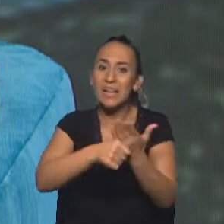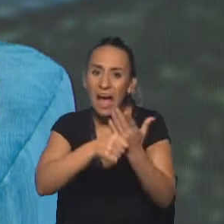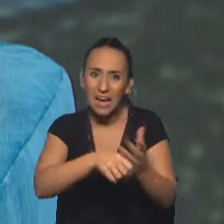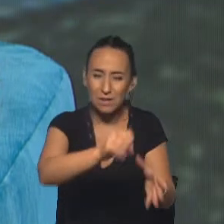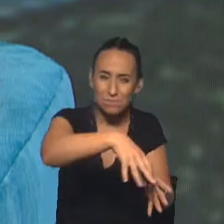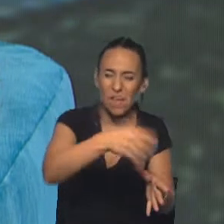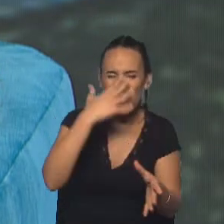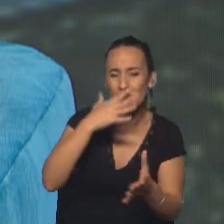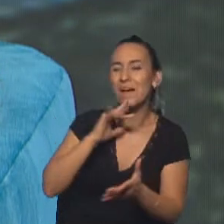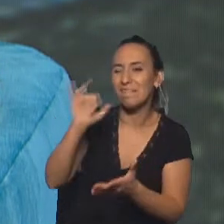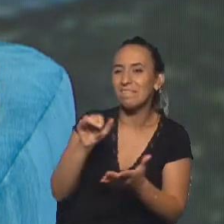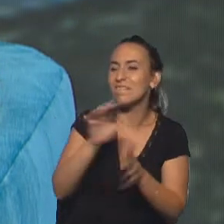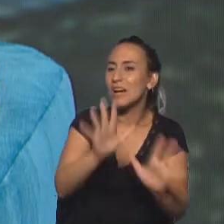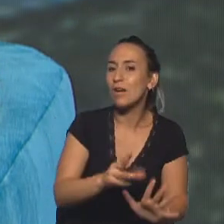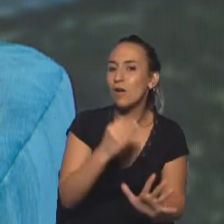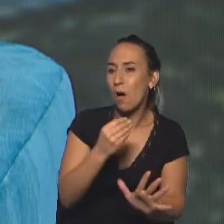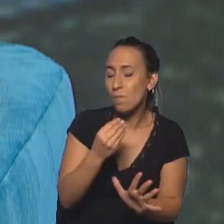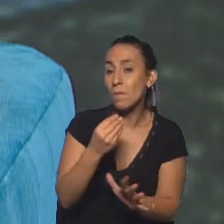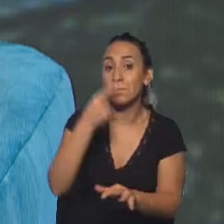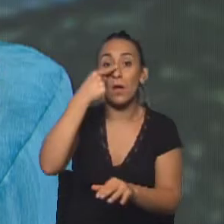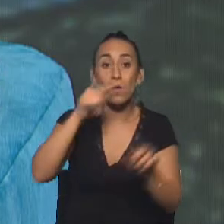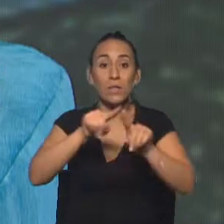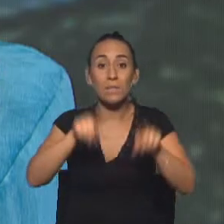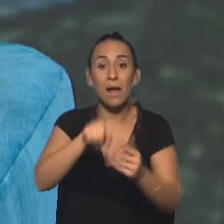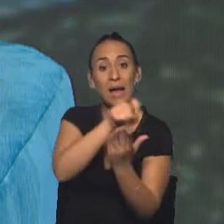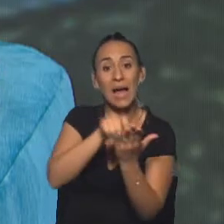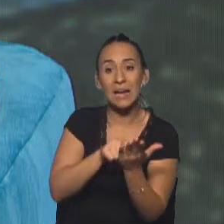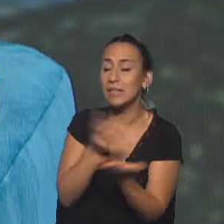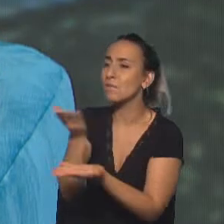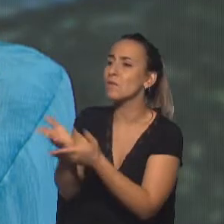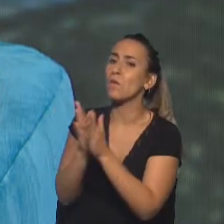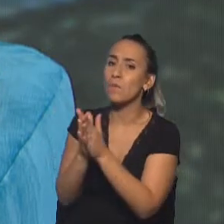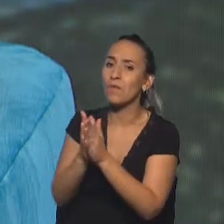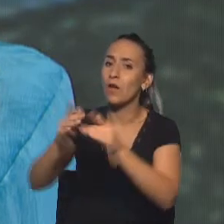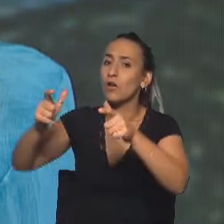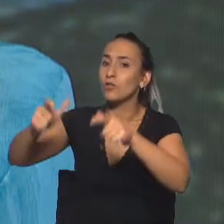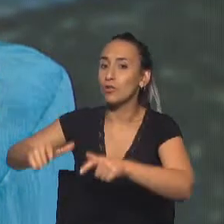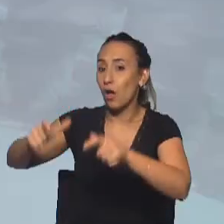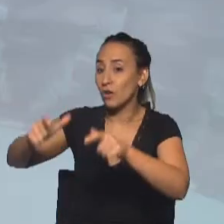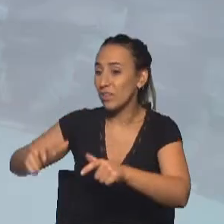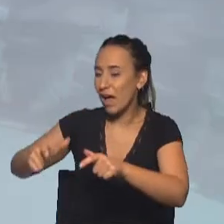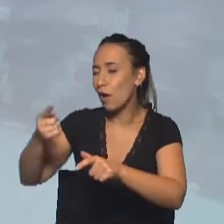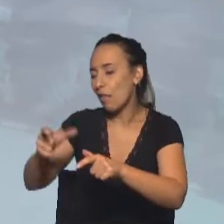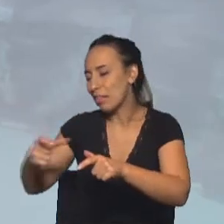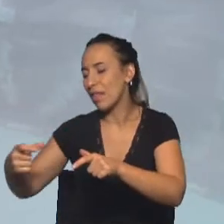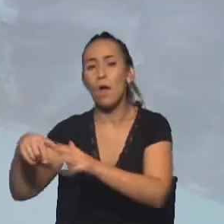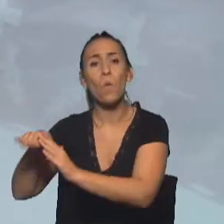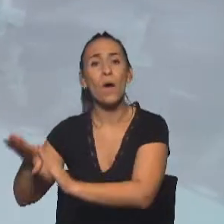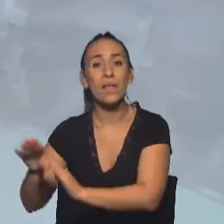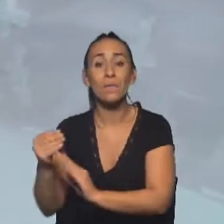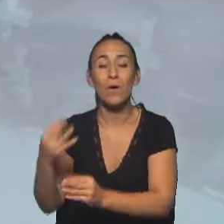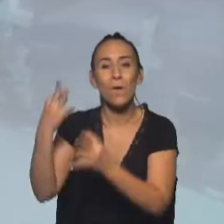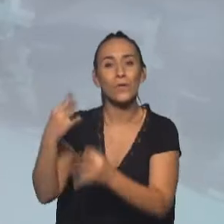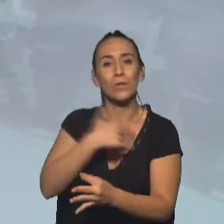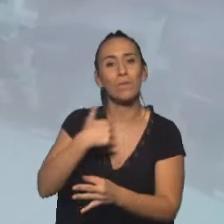cada uno y en la última carta nos pide que guardemos un pedazo de torta para su vuelta porque regreso. Había sido el cumpleaños de